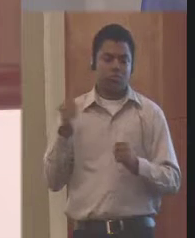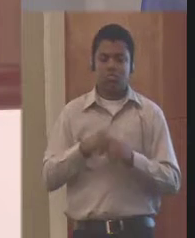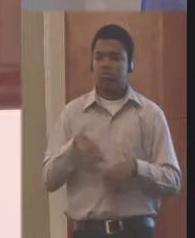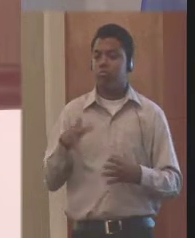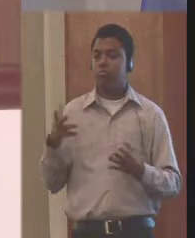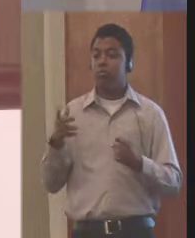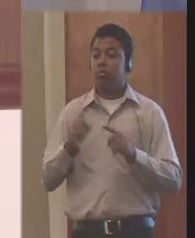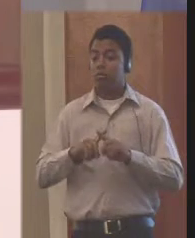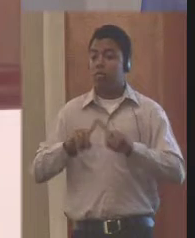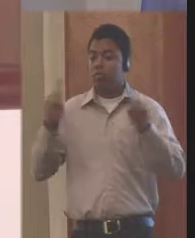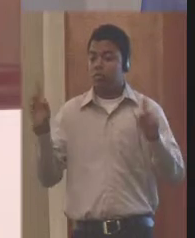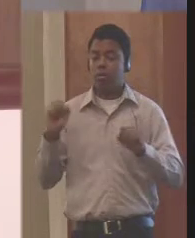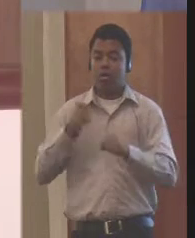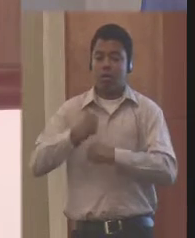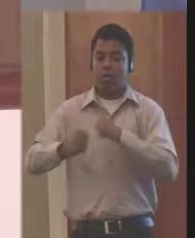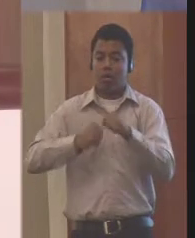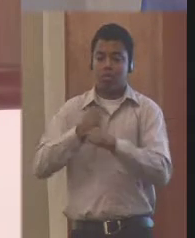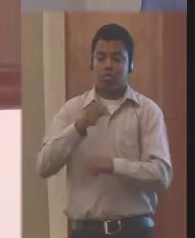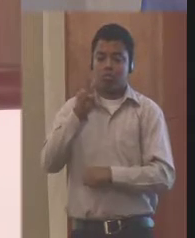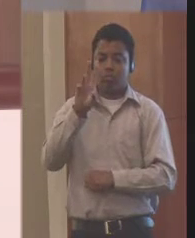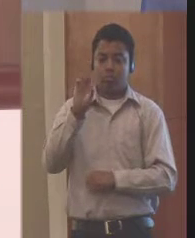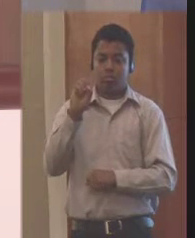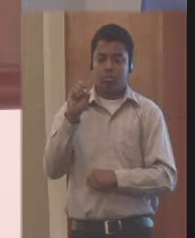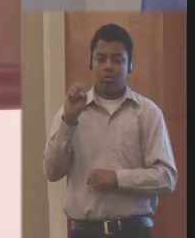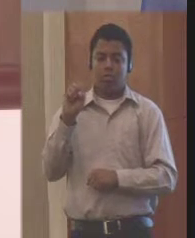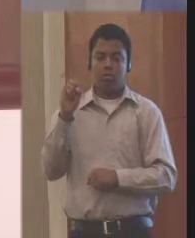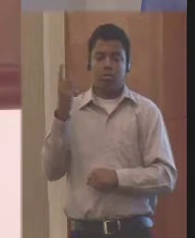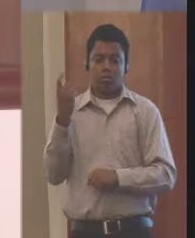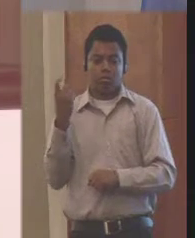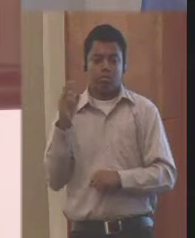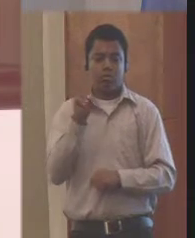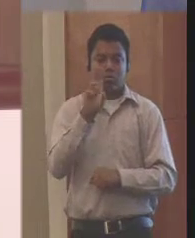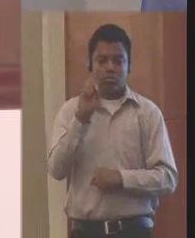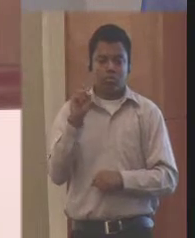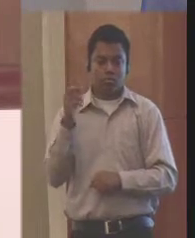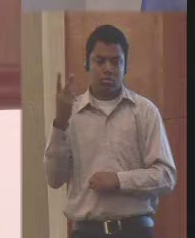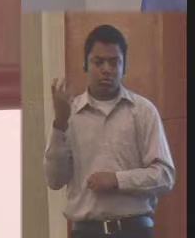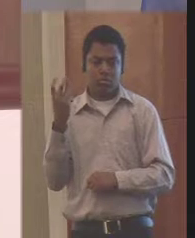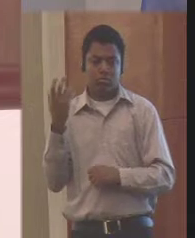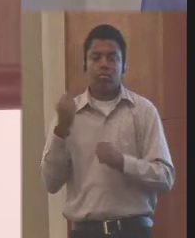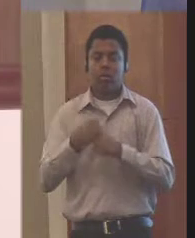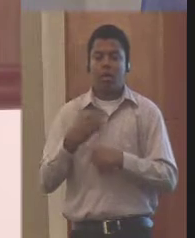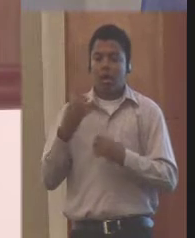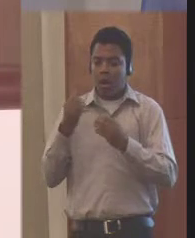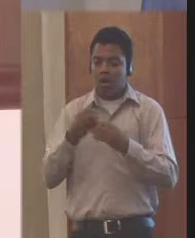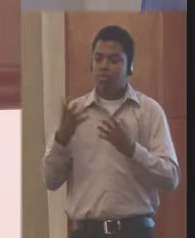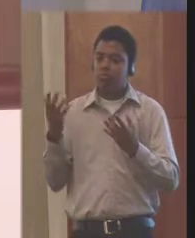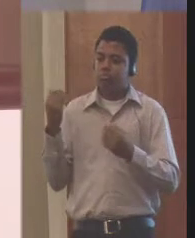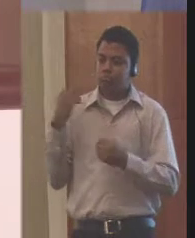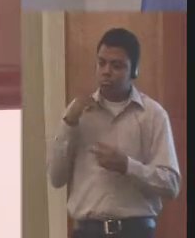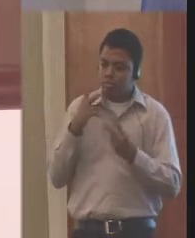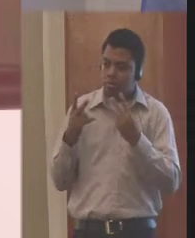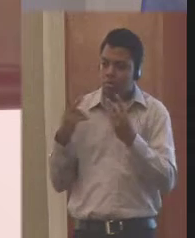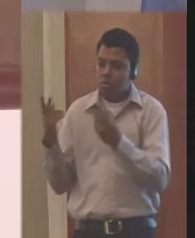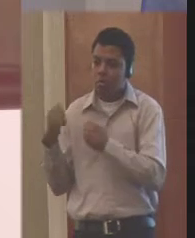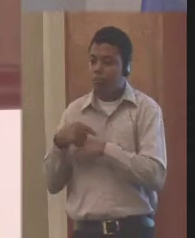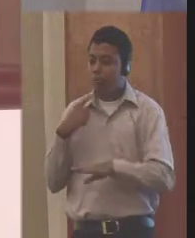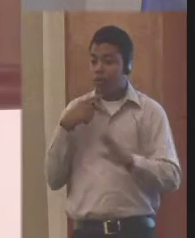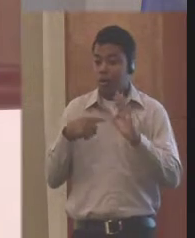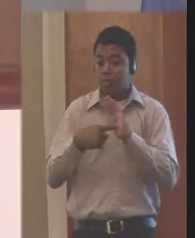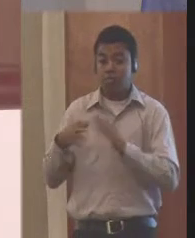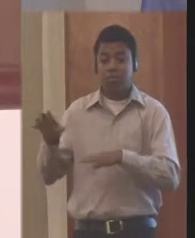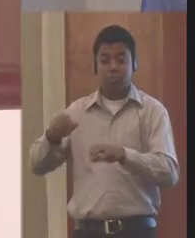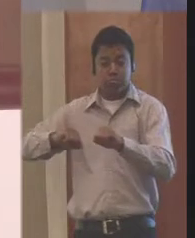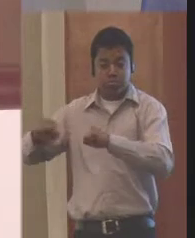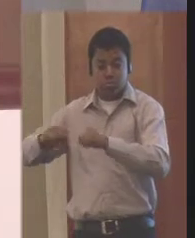y como el huracán Sandy. Pero yo estoy muy contenta de ver en estos 2 días acá en la plataforma ejemplos de muchos países